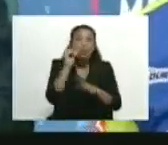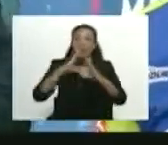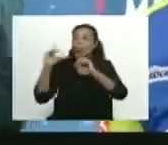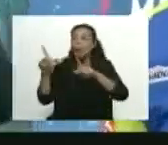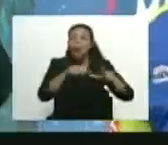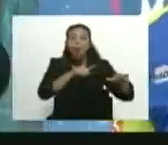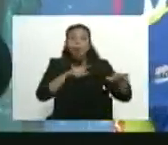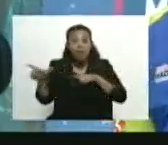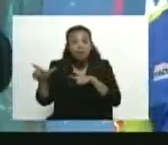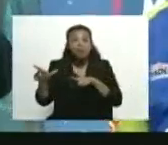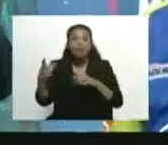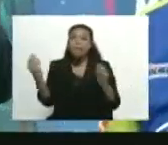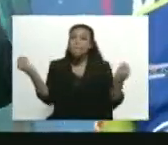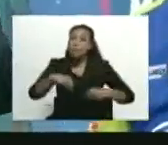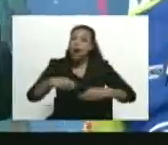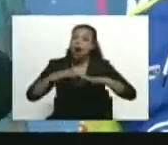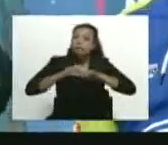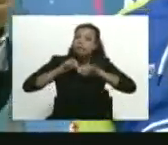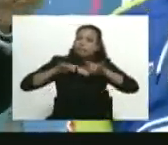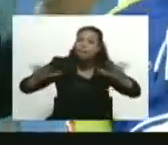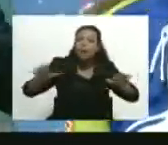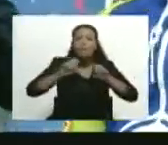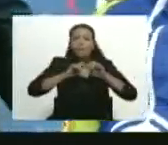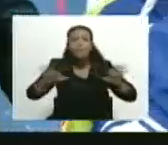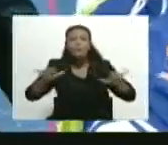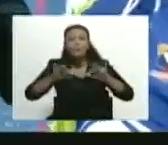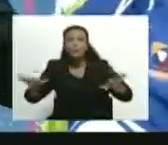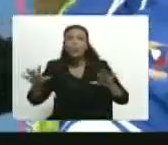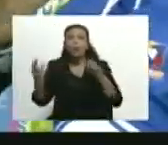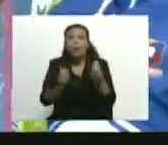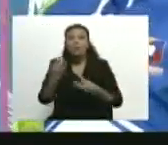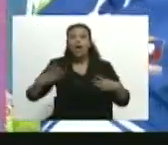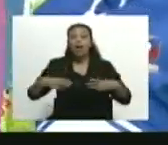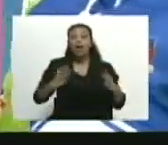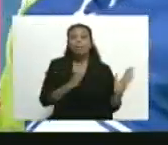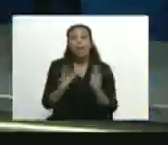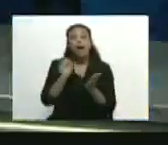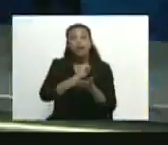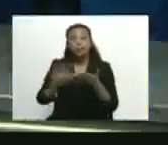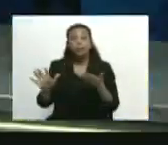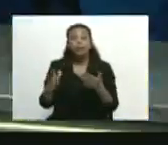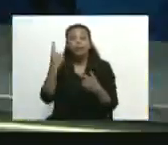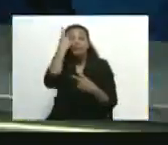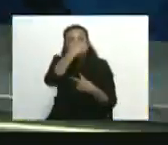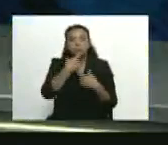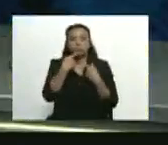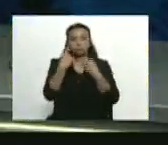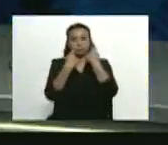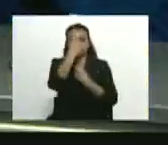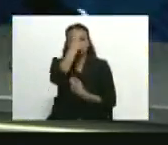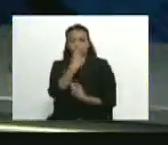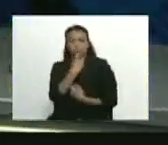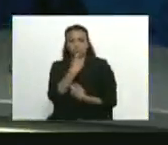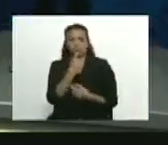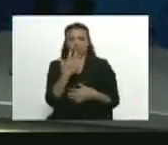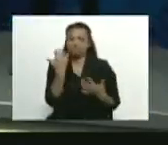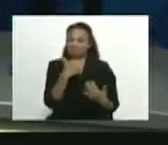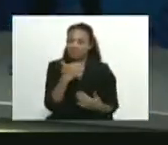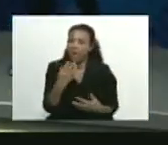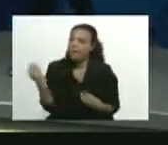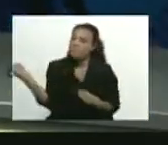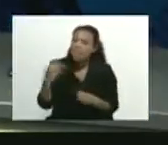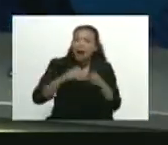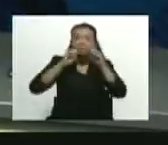preparado. Máxima difusión, Mervin. Máxima difusión, José Luis. Que quita esa cara de serio. ¿Ah?